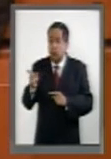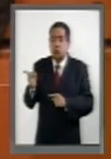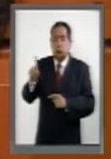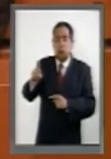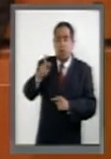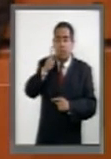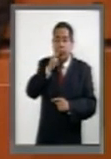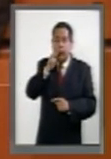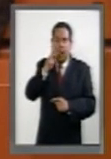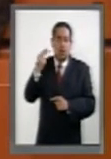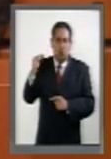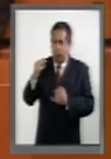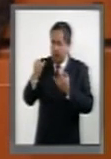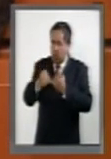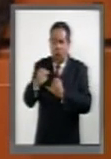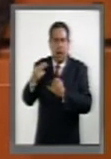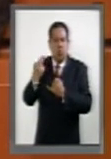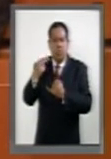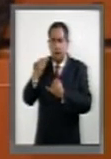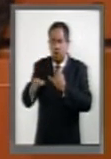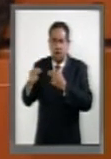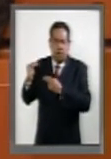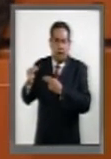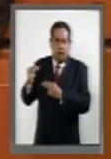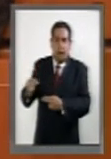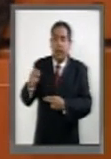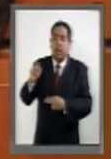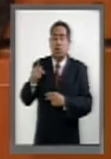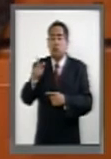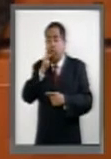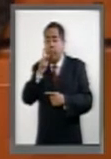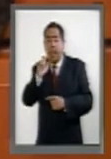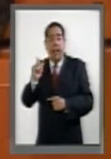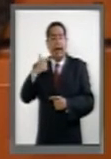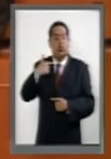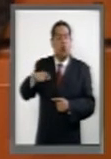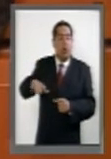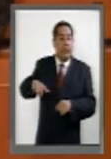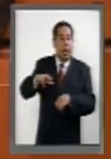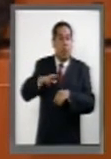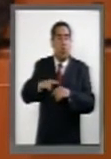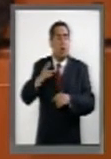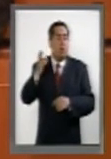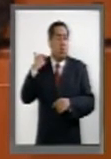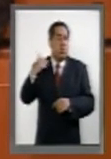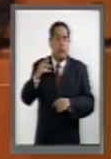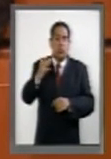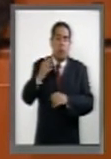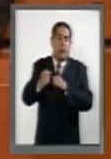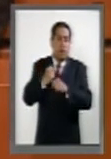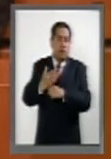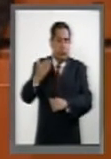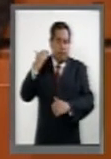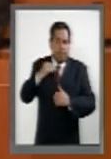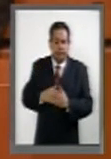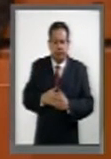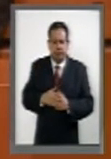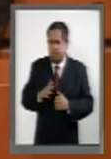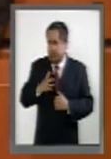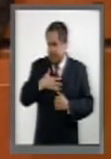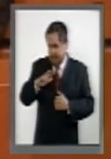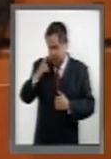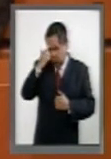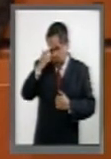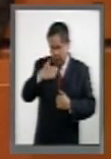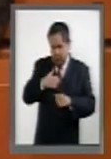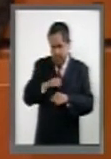del mismo nombre y apellidos, quien fue gobernador de Coahuila hace medio siglo. Recuerdo a mi amigo y compañero